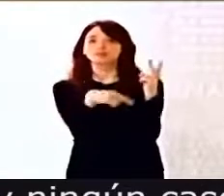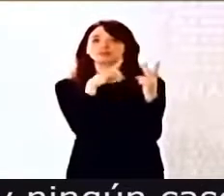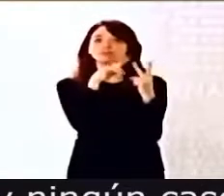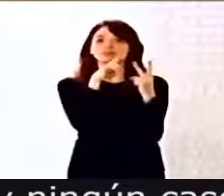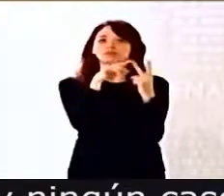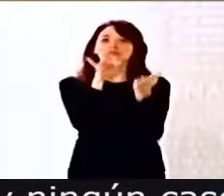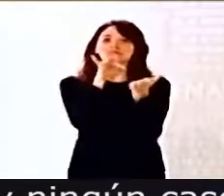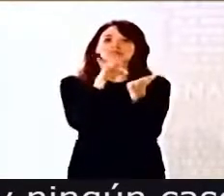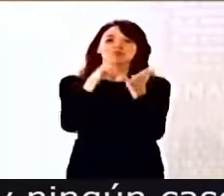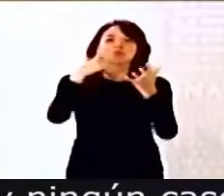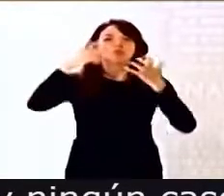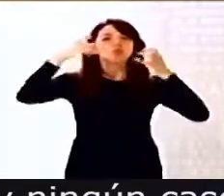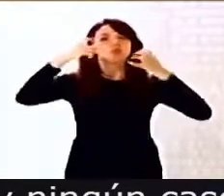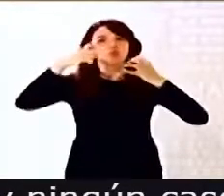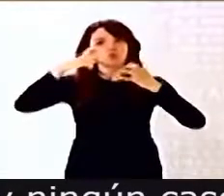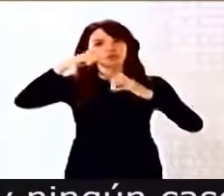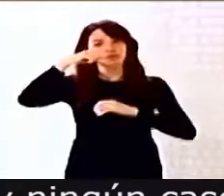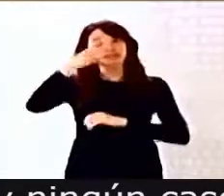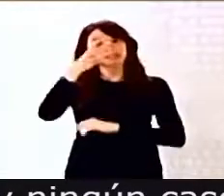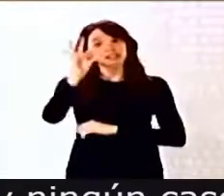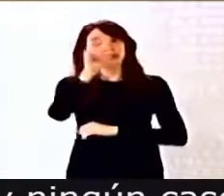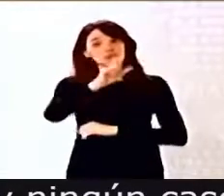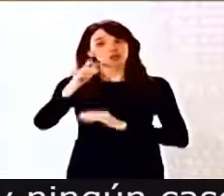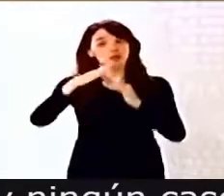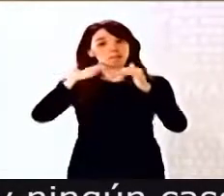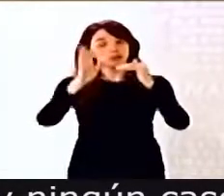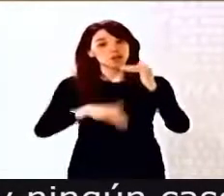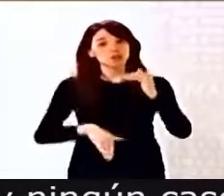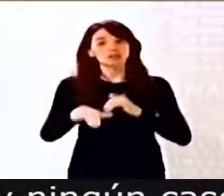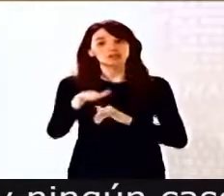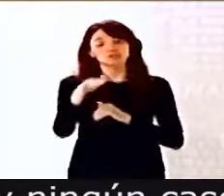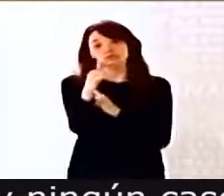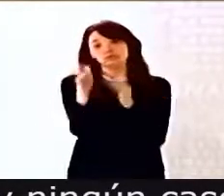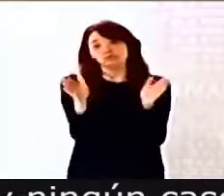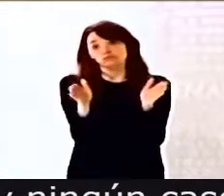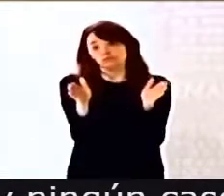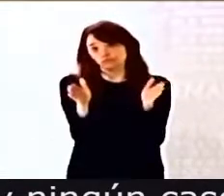y espectáculos culturales de menos de 30 personas en lugares cerrados,